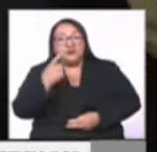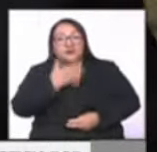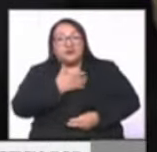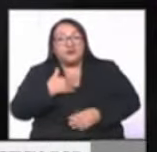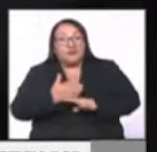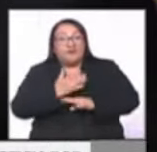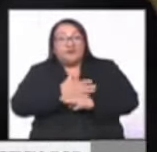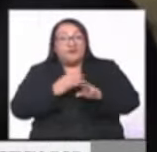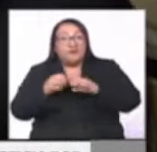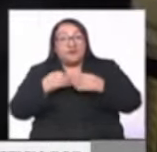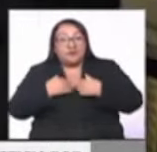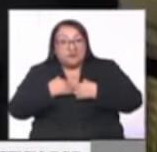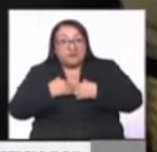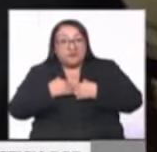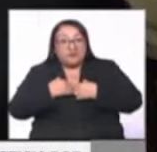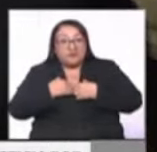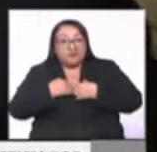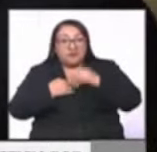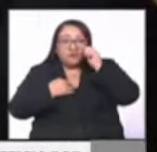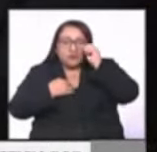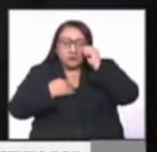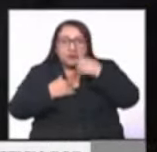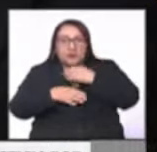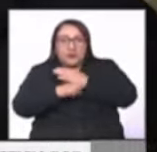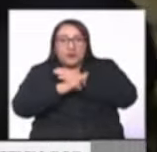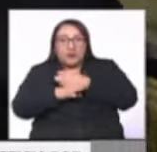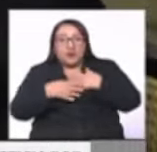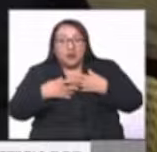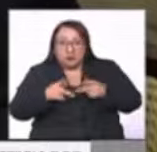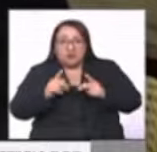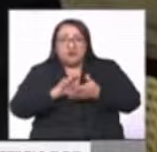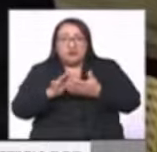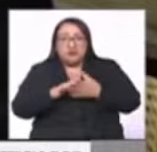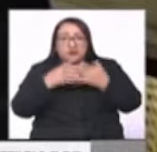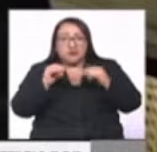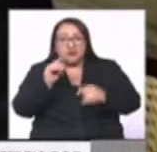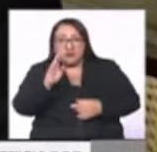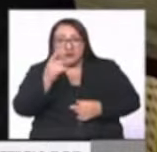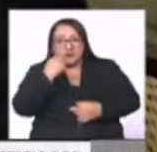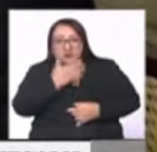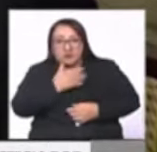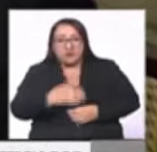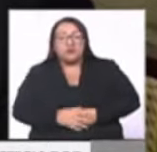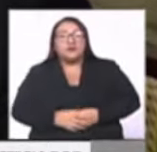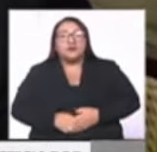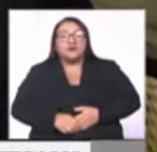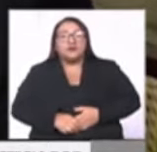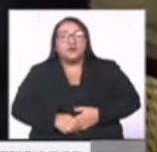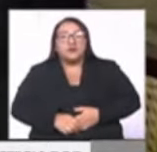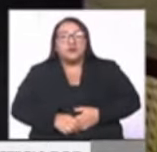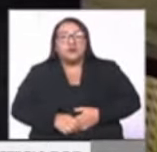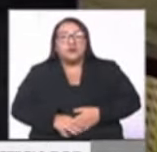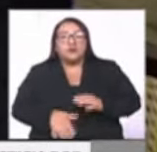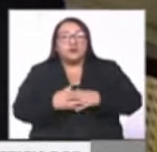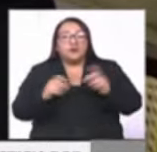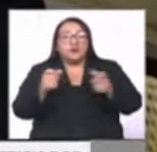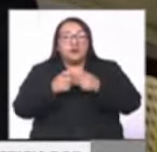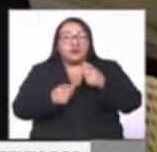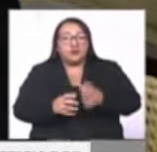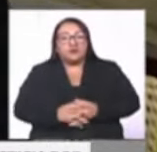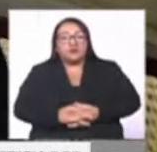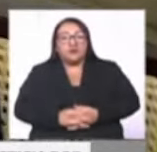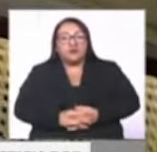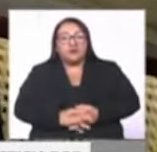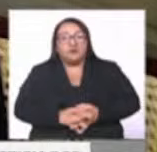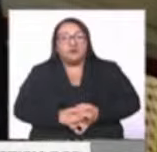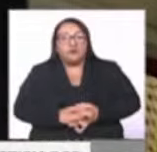antes de formular mis agravios de defensa Me permito informar a usted señor presidente y a todos los congresistas que